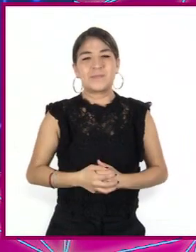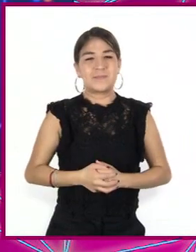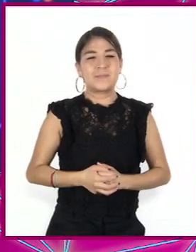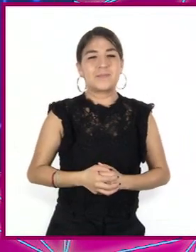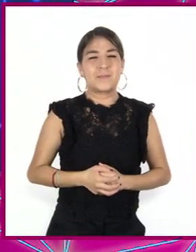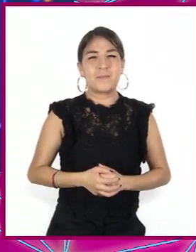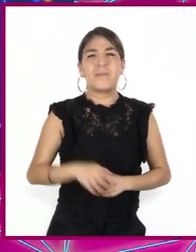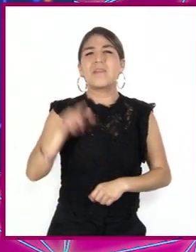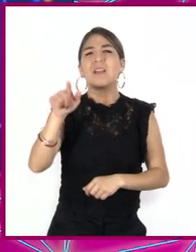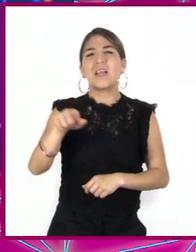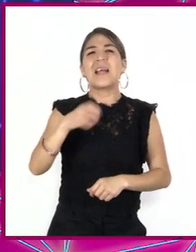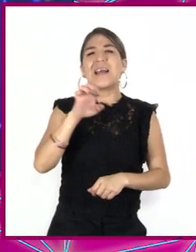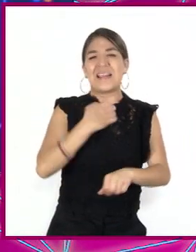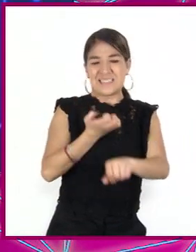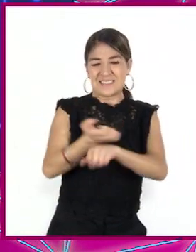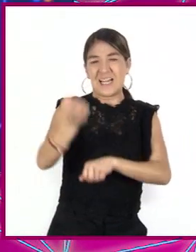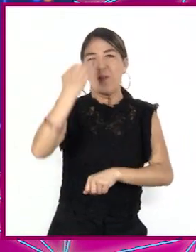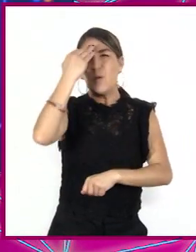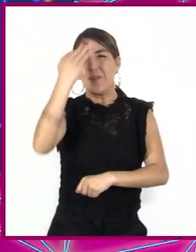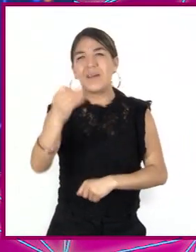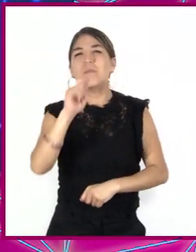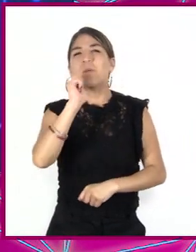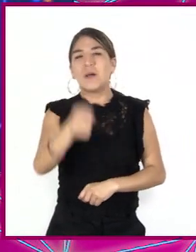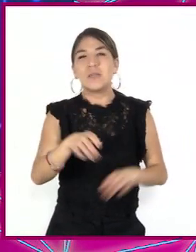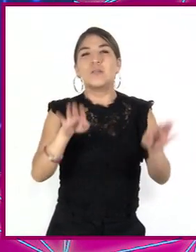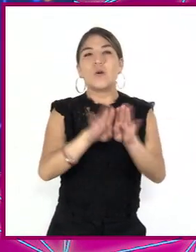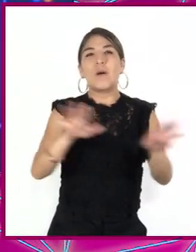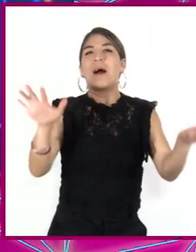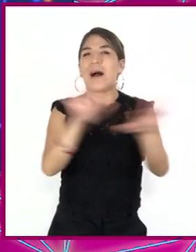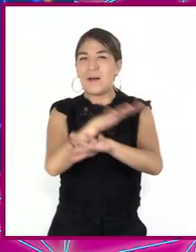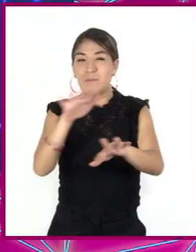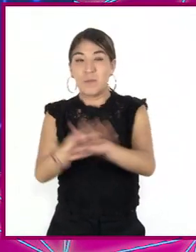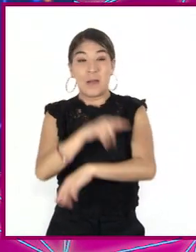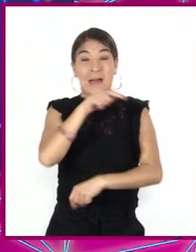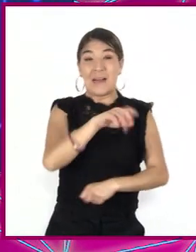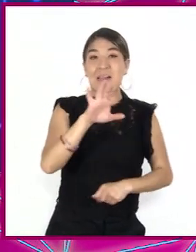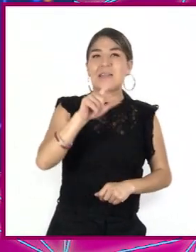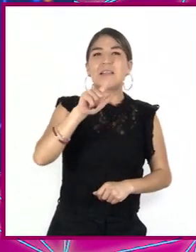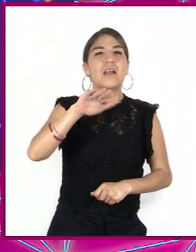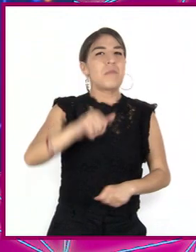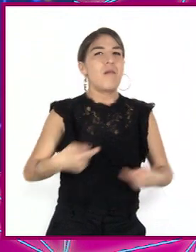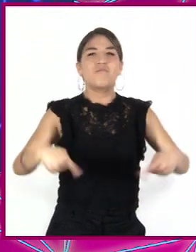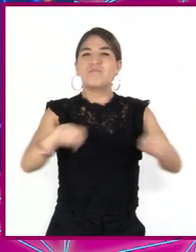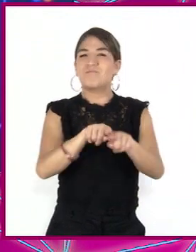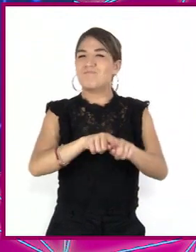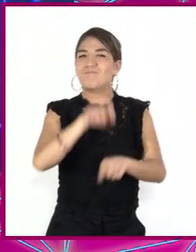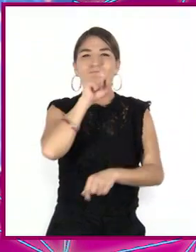El estado del tiempo varía con frecuencia, en cambio el clima se mantiene constante.